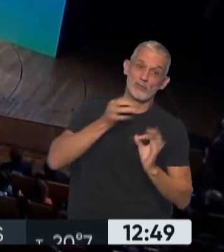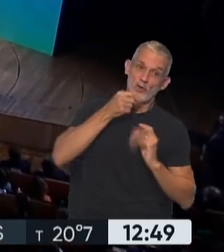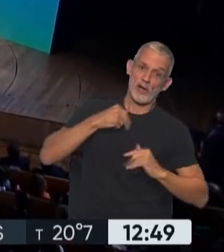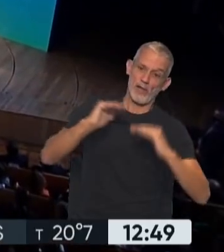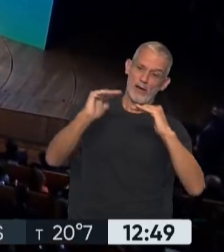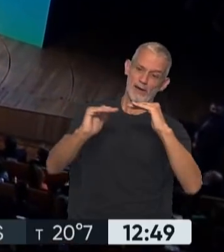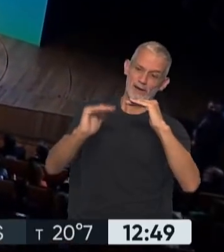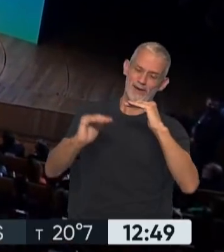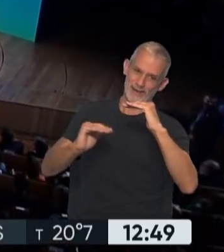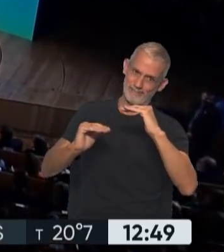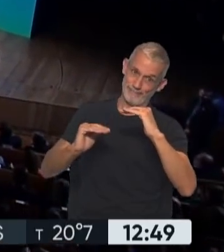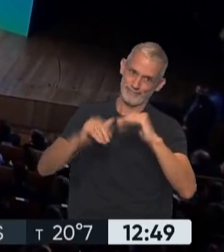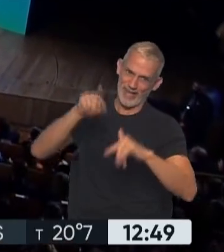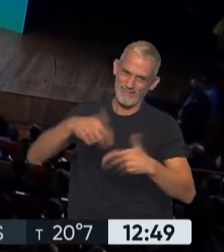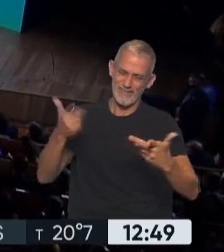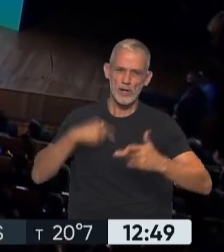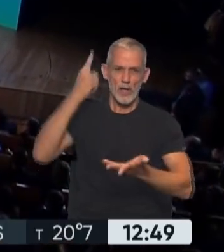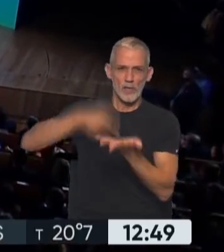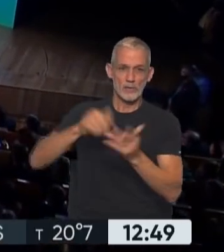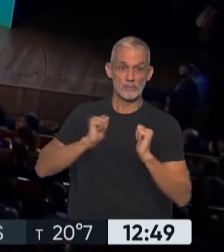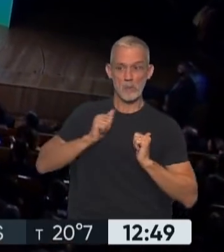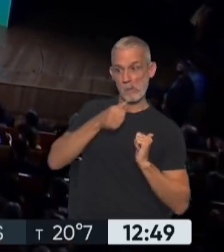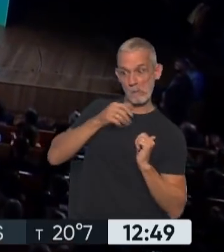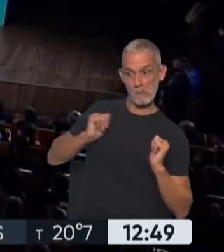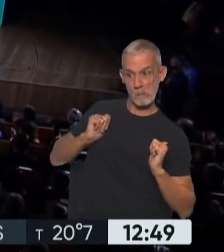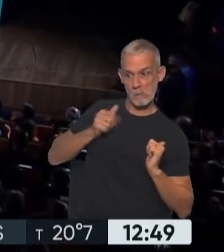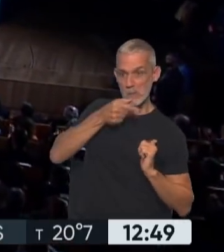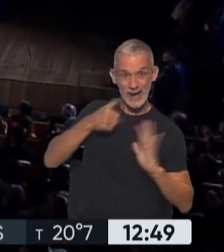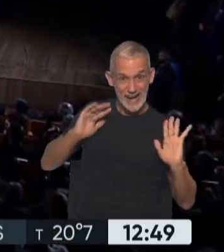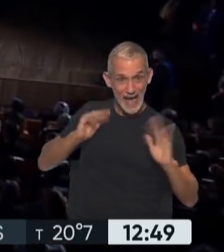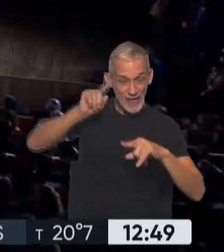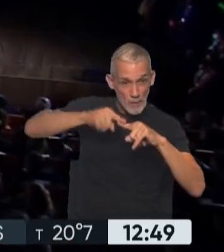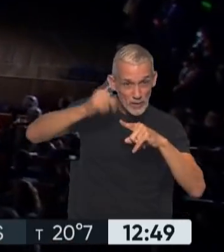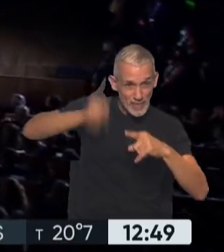decisiones políticas. Ojo, que el no tomar decisiones políticas